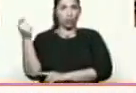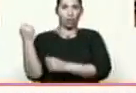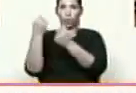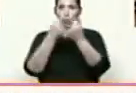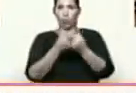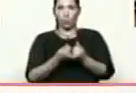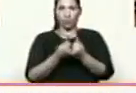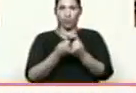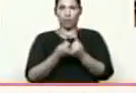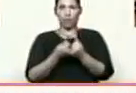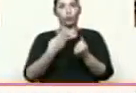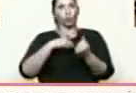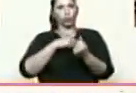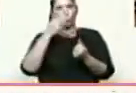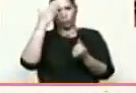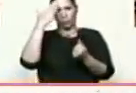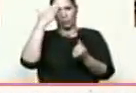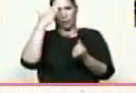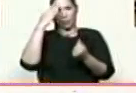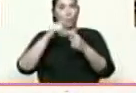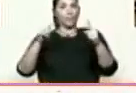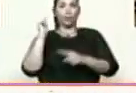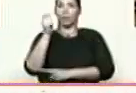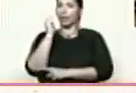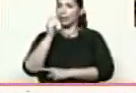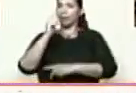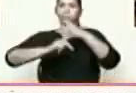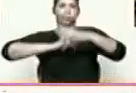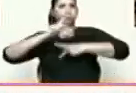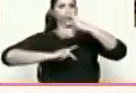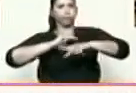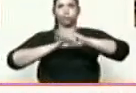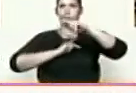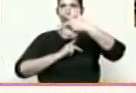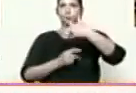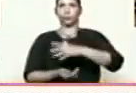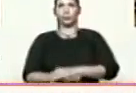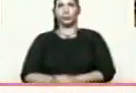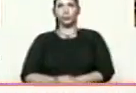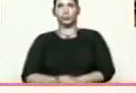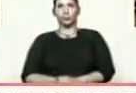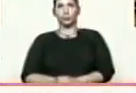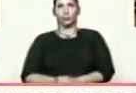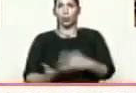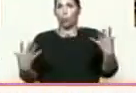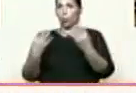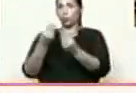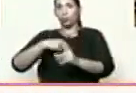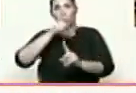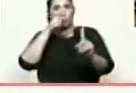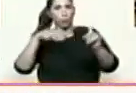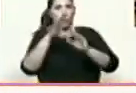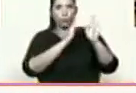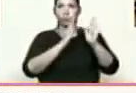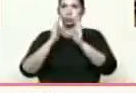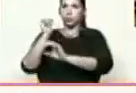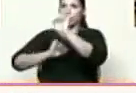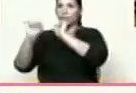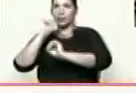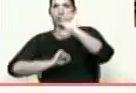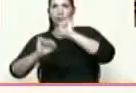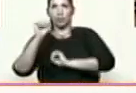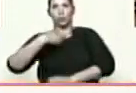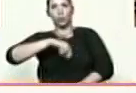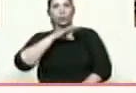producir, producir y producir. Y en tercer lugar, estar con nuestro pueblo organizado para defender